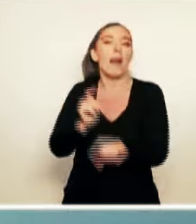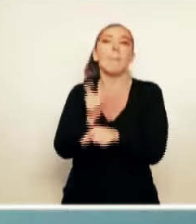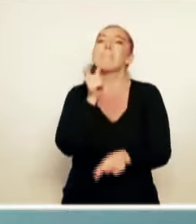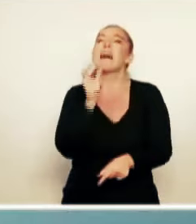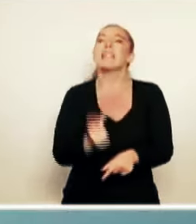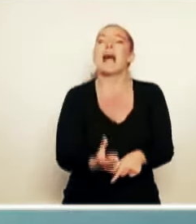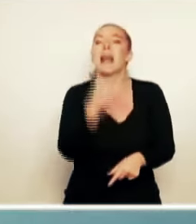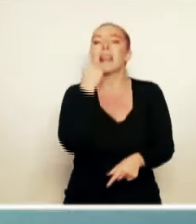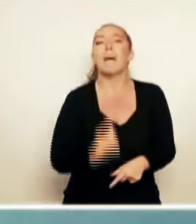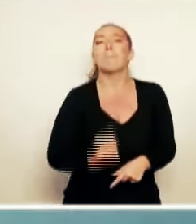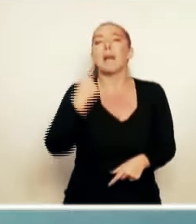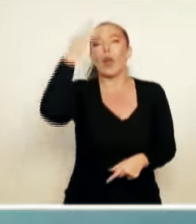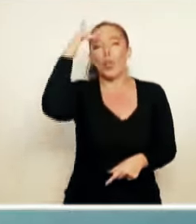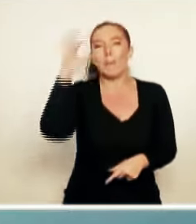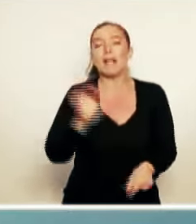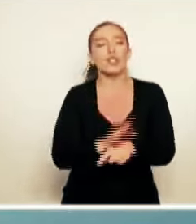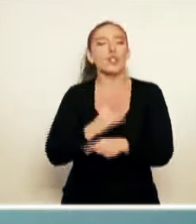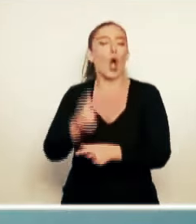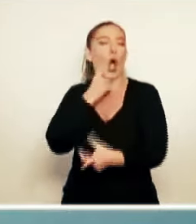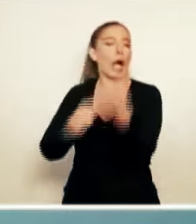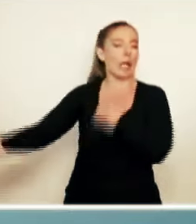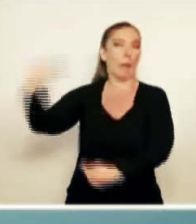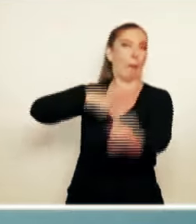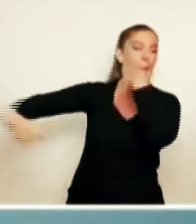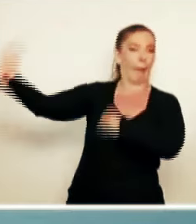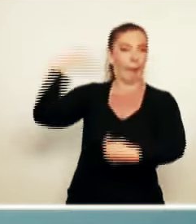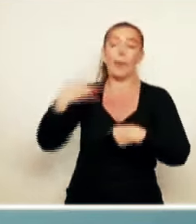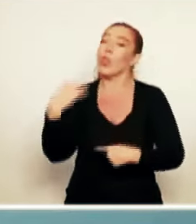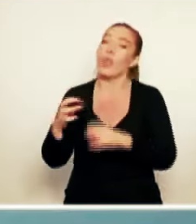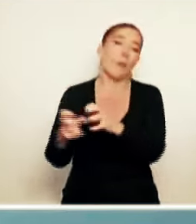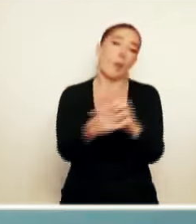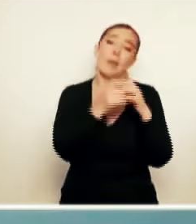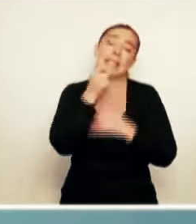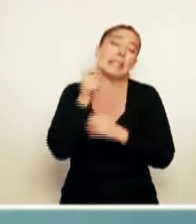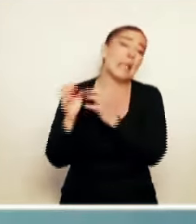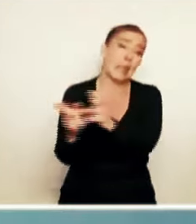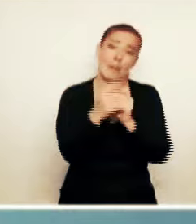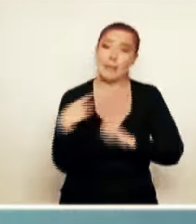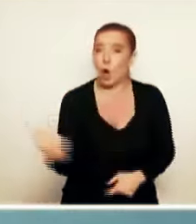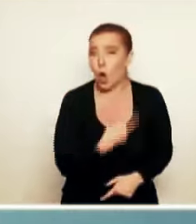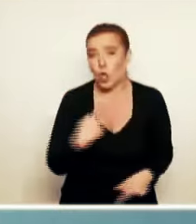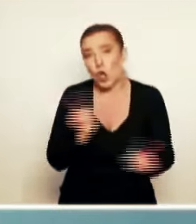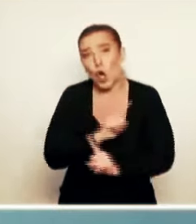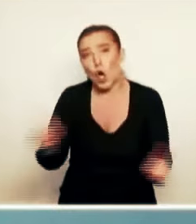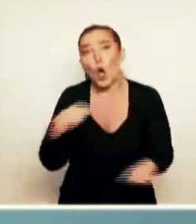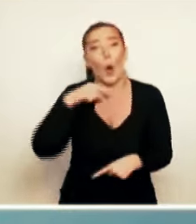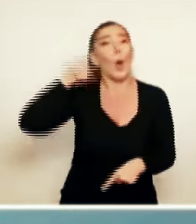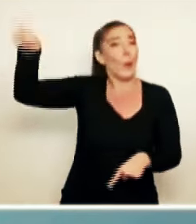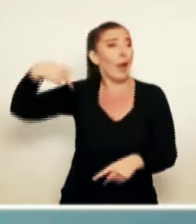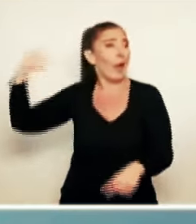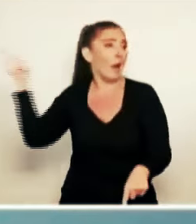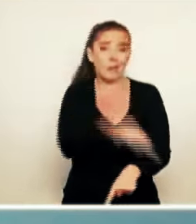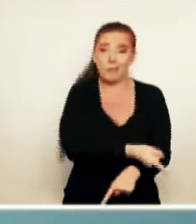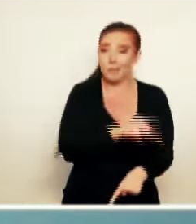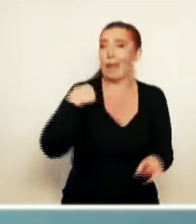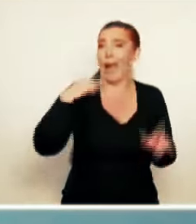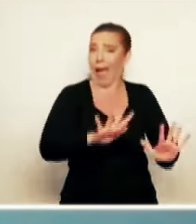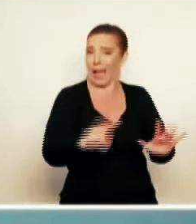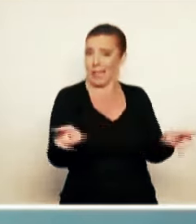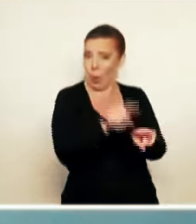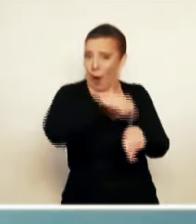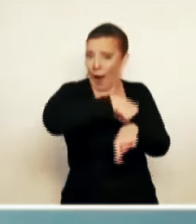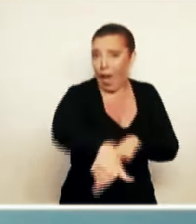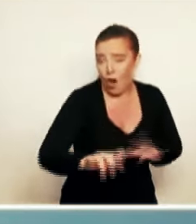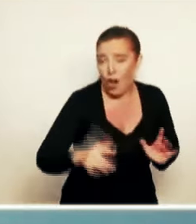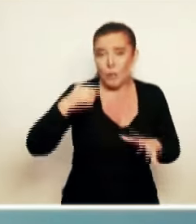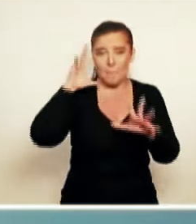del 1 de marzo en donde fui muy criticada? Pero tenemos que charlar los muchachos, porque si no lo charlamos nosotros, estos vienen y te ponen las cosas que te vienen. Yo me